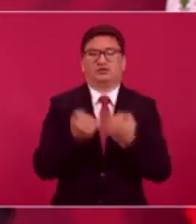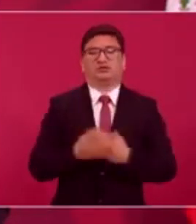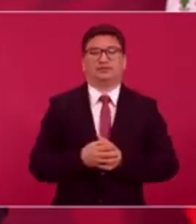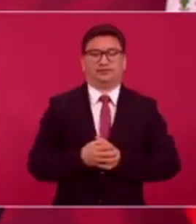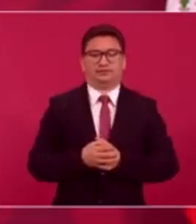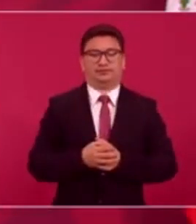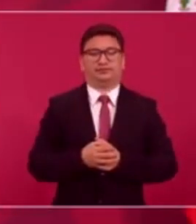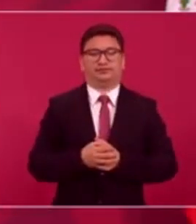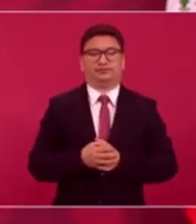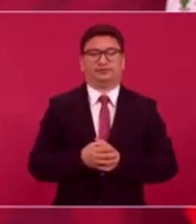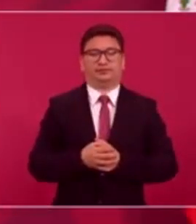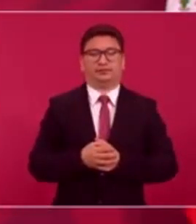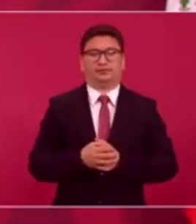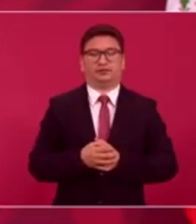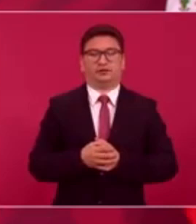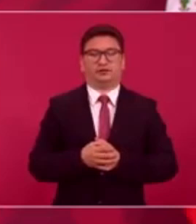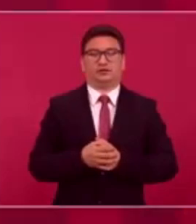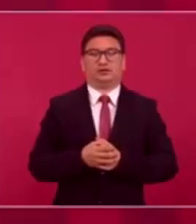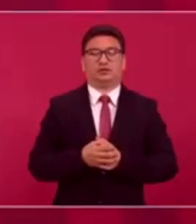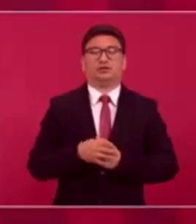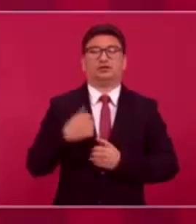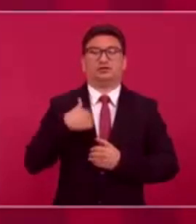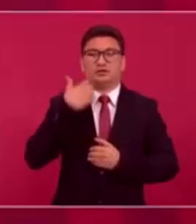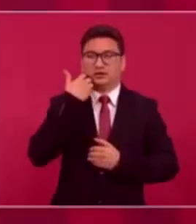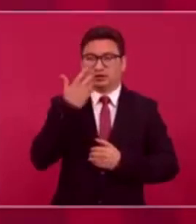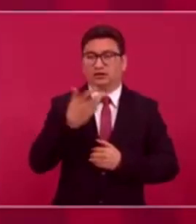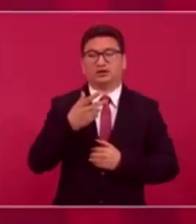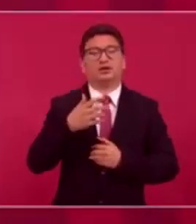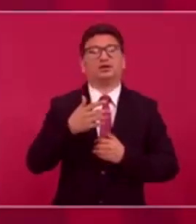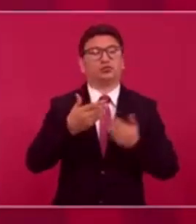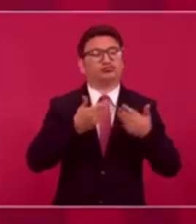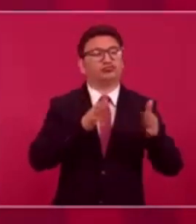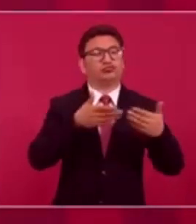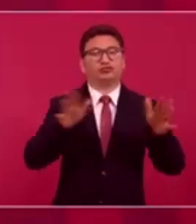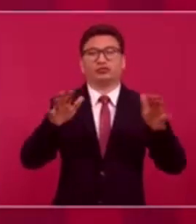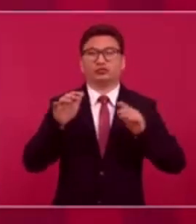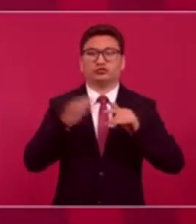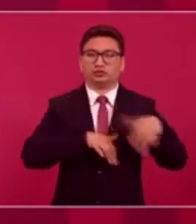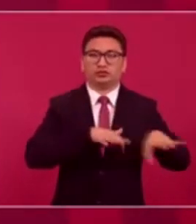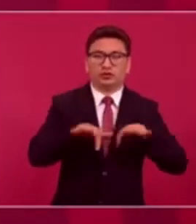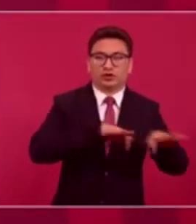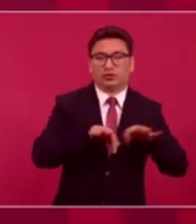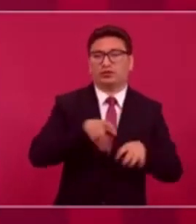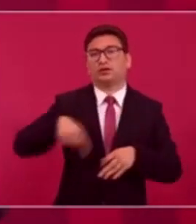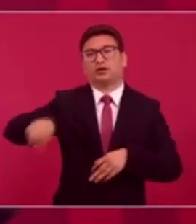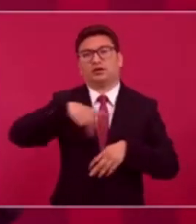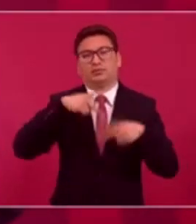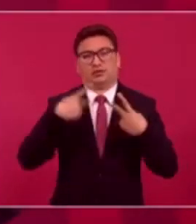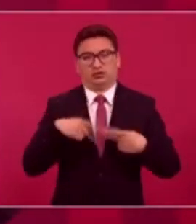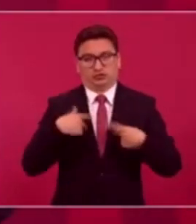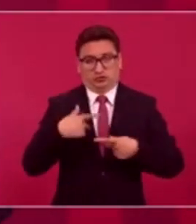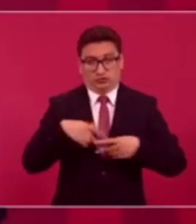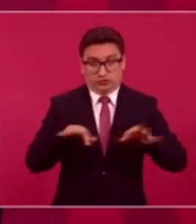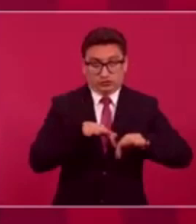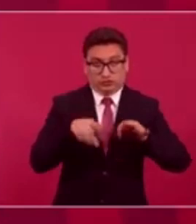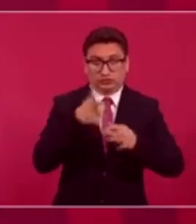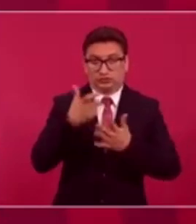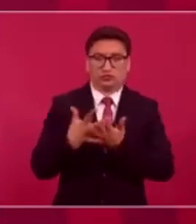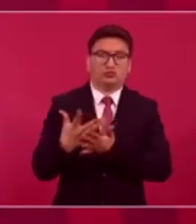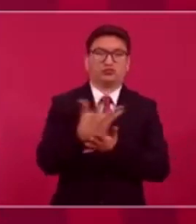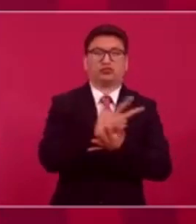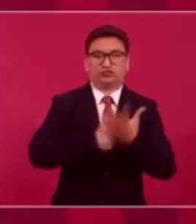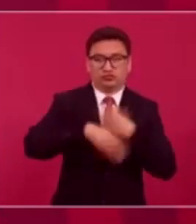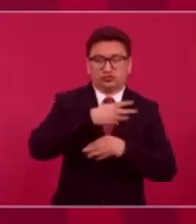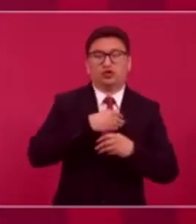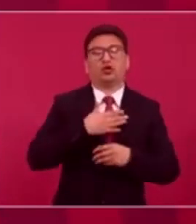y procurar que no falte el trabajo y que los ingresos, los salarios sean justos. Ese es